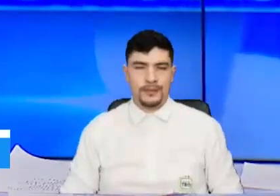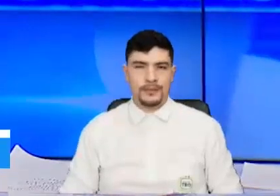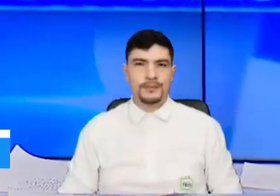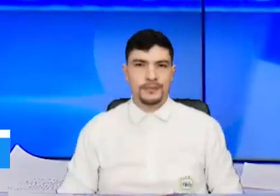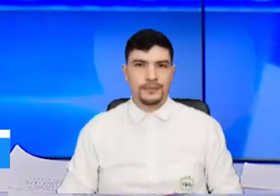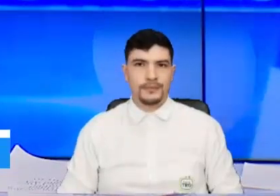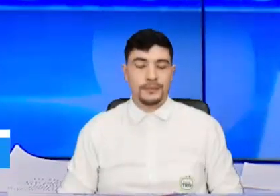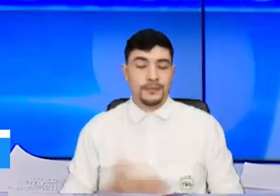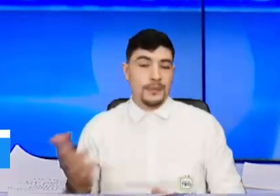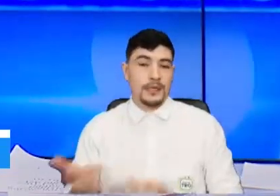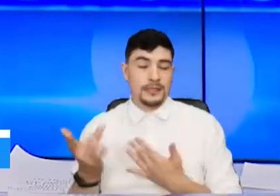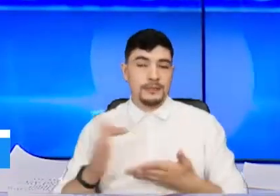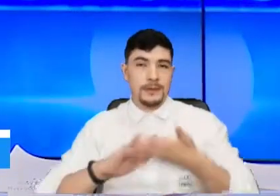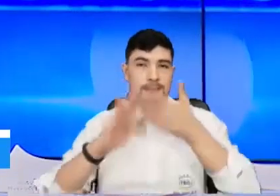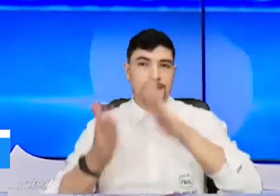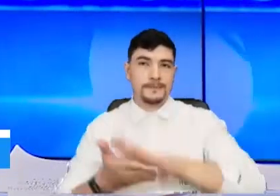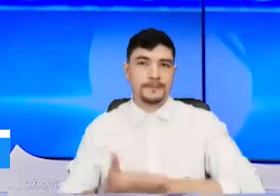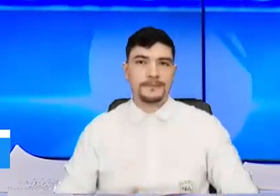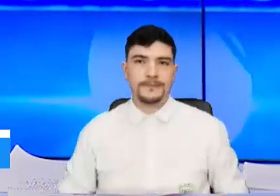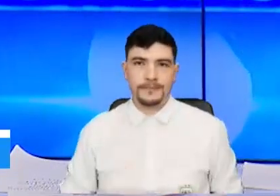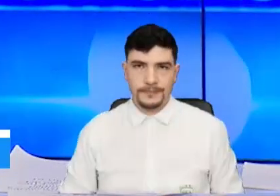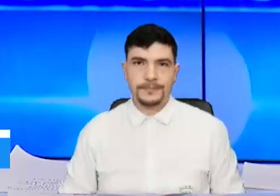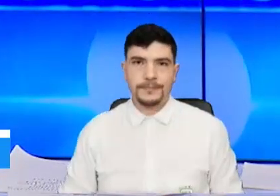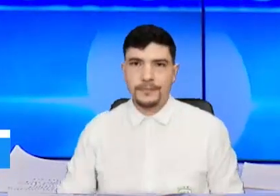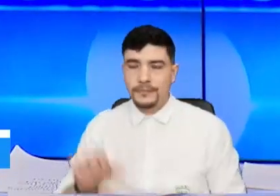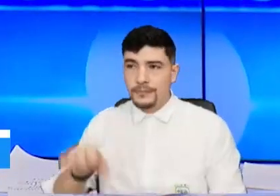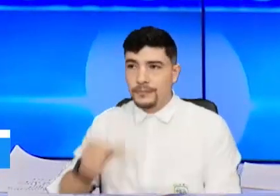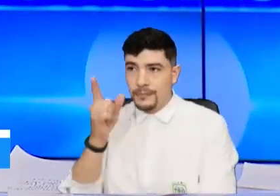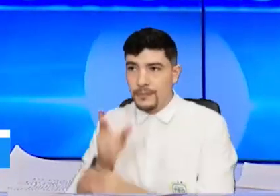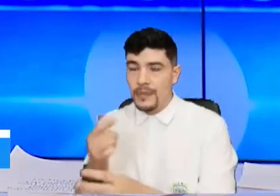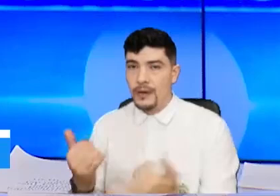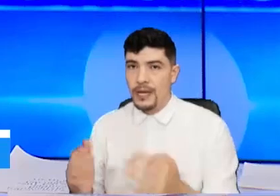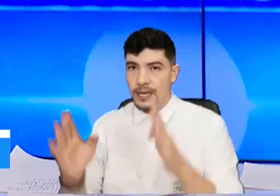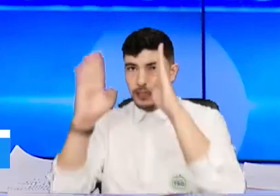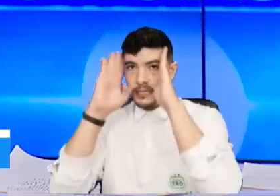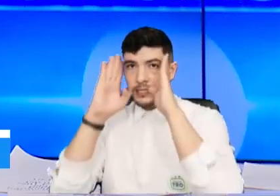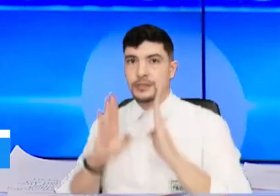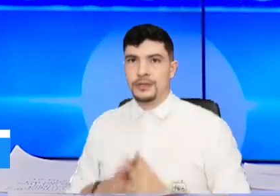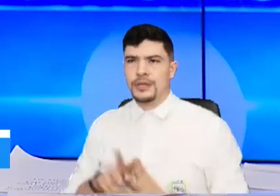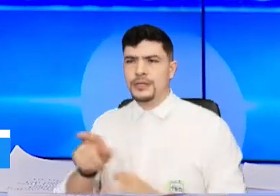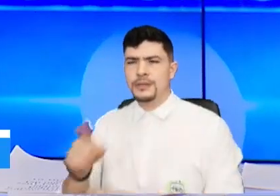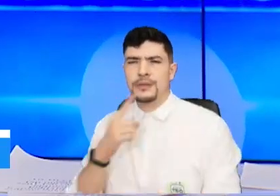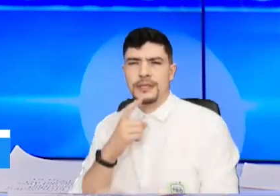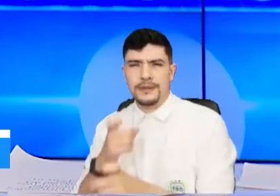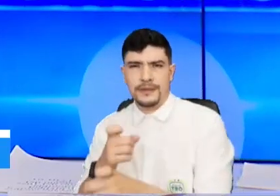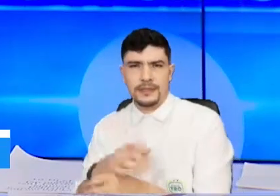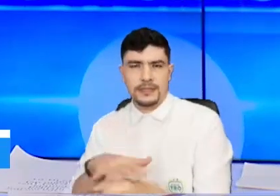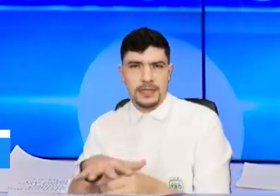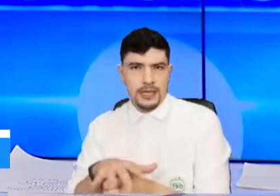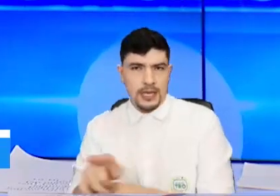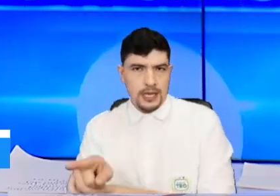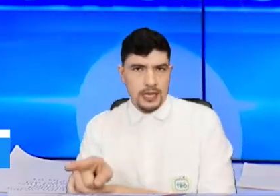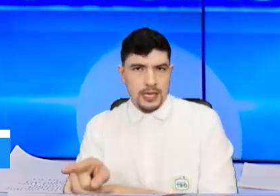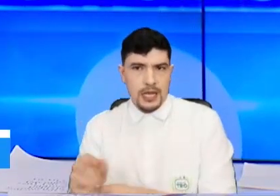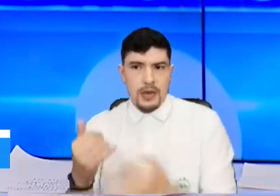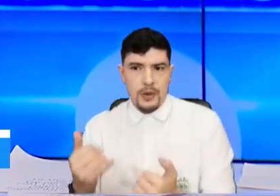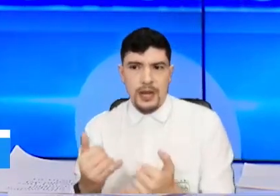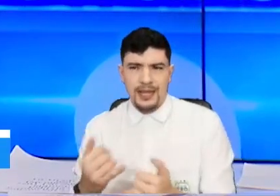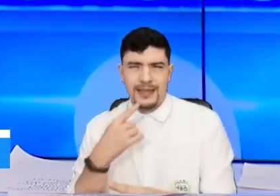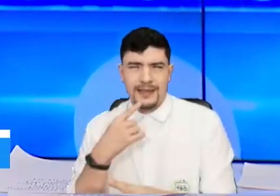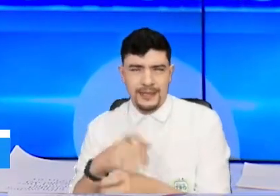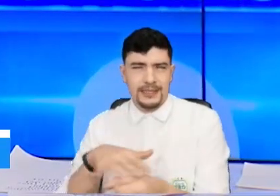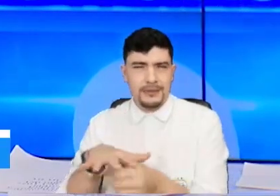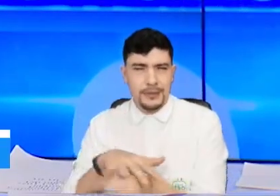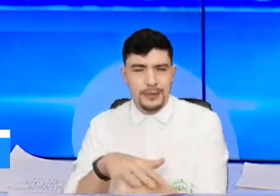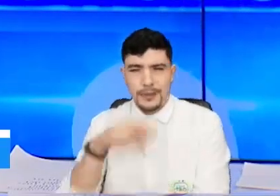mucha atención, a punto de terminar las vicisitudes y sufrimiento que debe afrontar cada pequeño y sus padres cuando un hijo